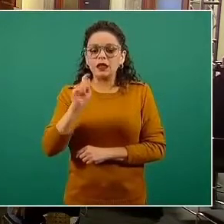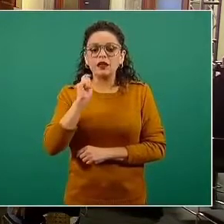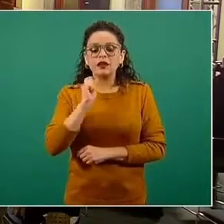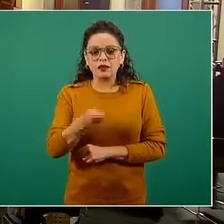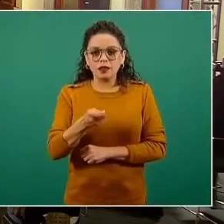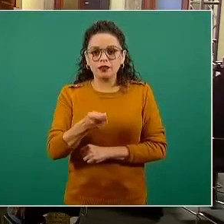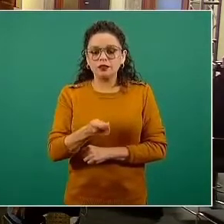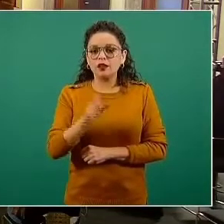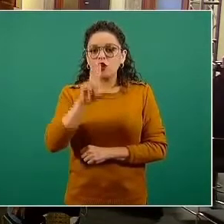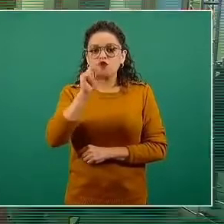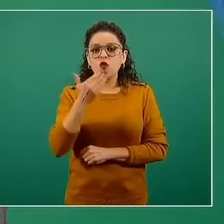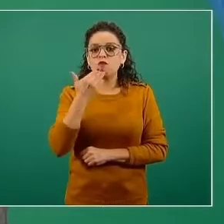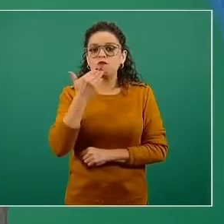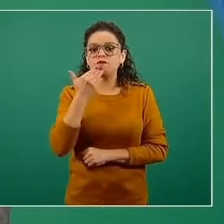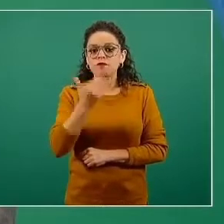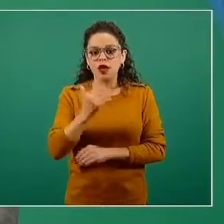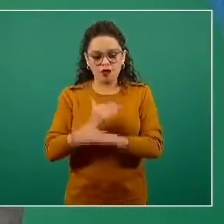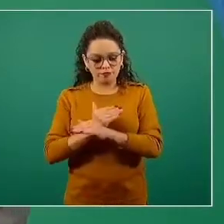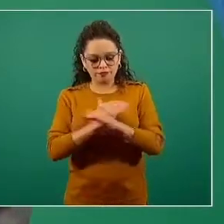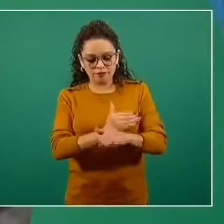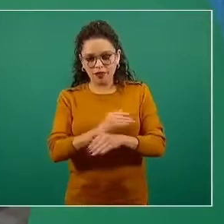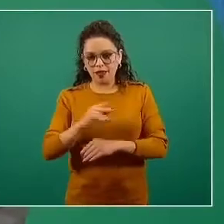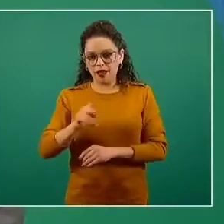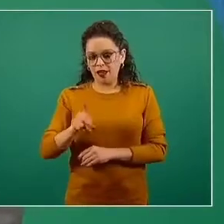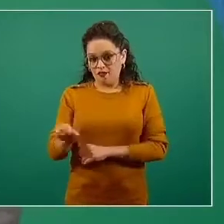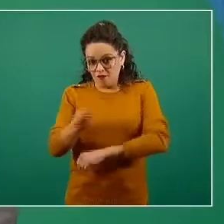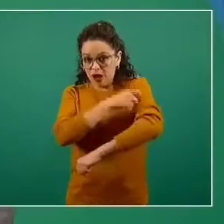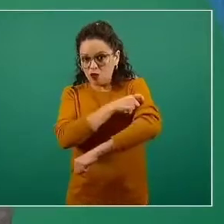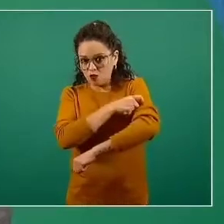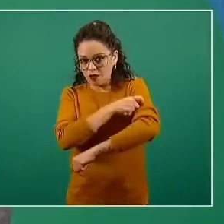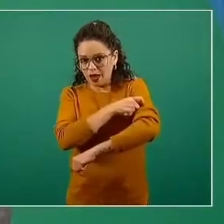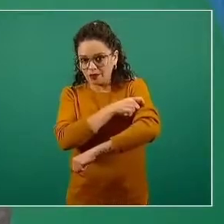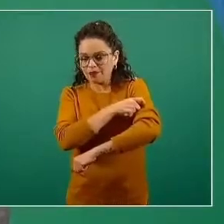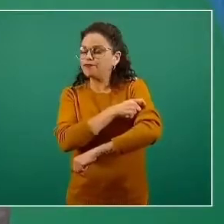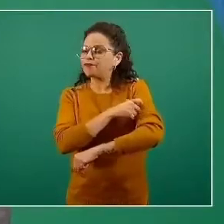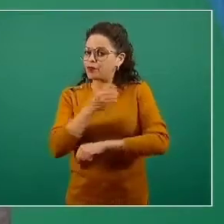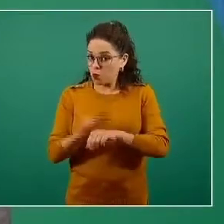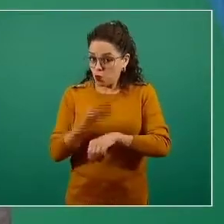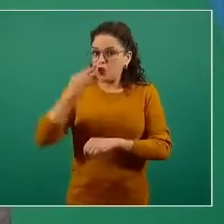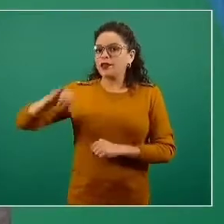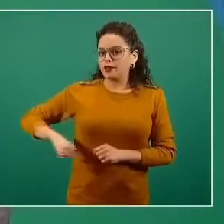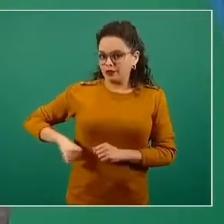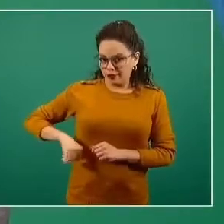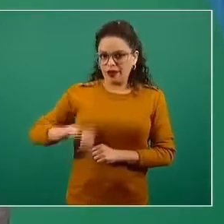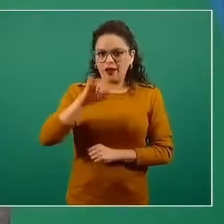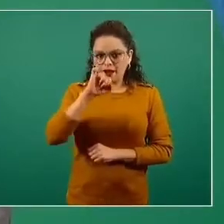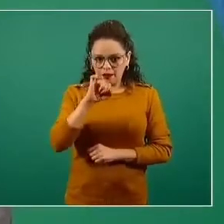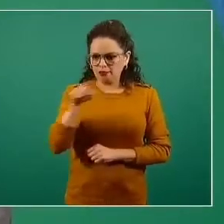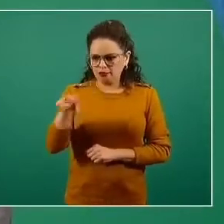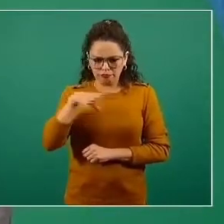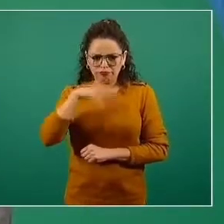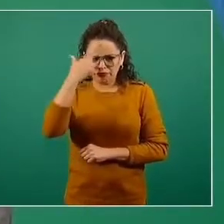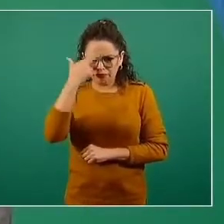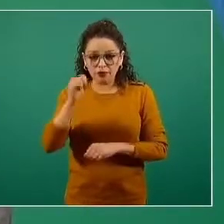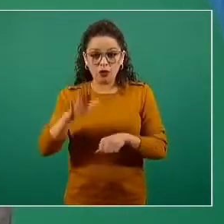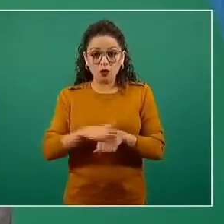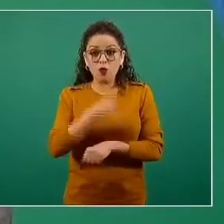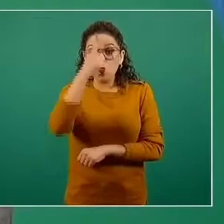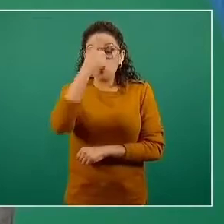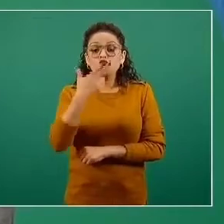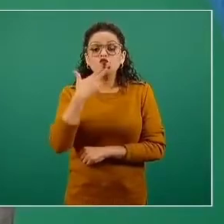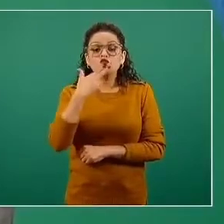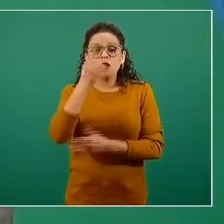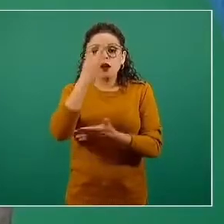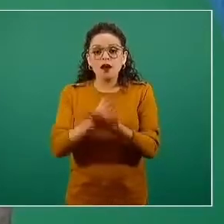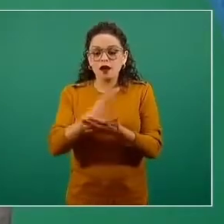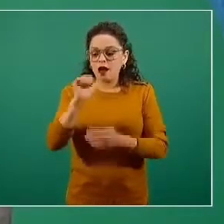vacuna, lo cual es científicamente razonable. Es interesante porque las vacunas que utilizan un solo adenovirus